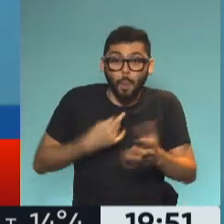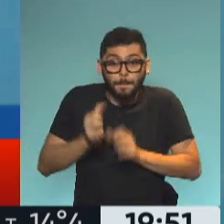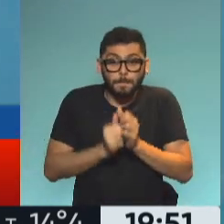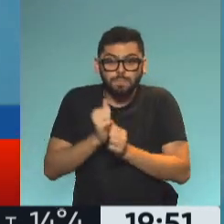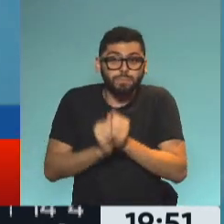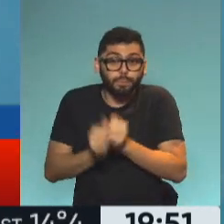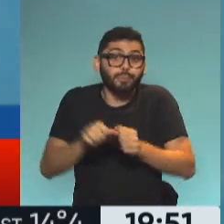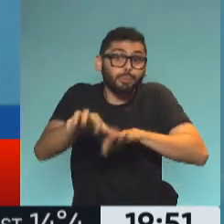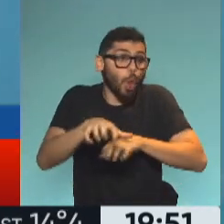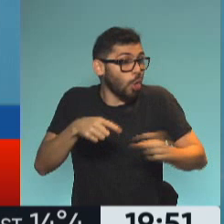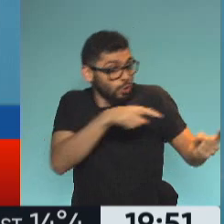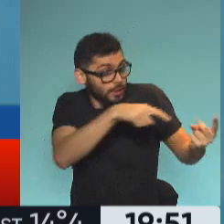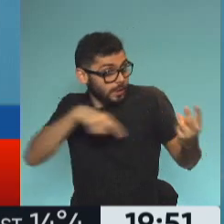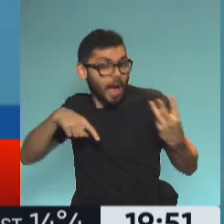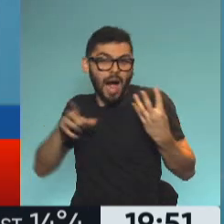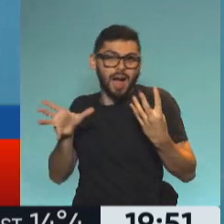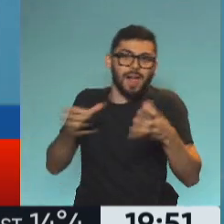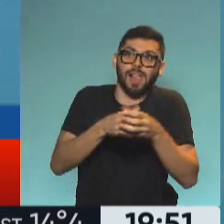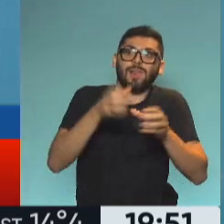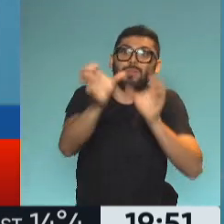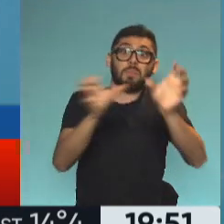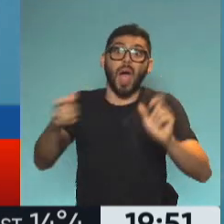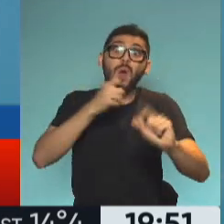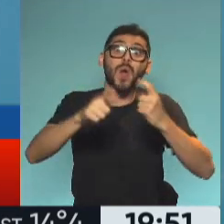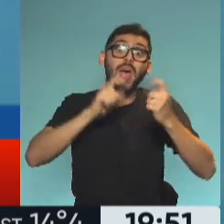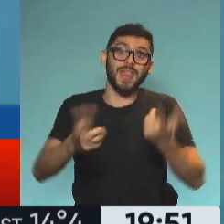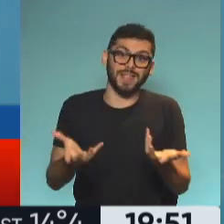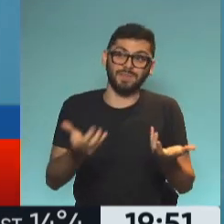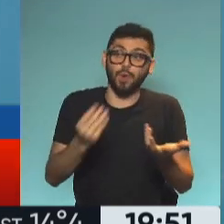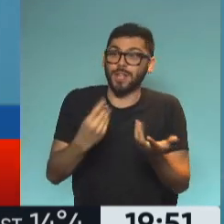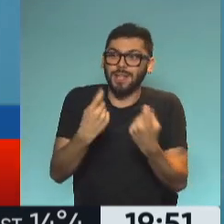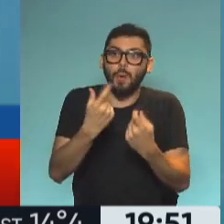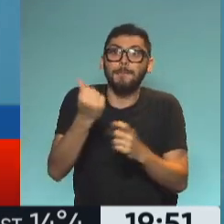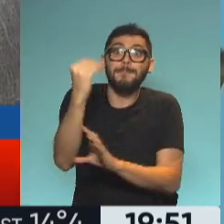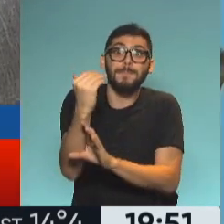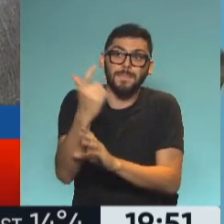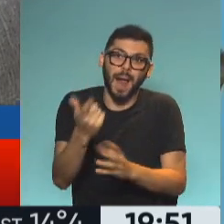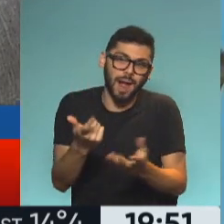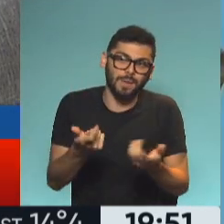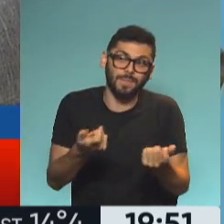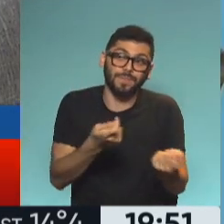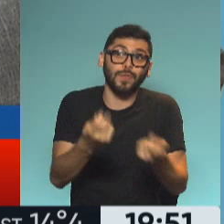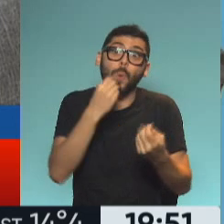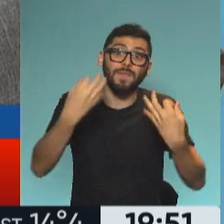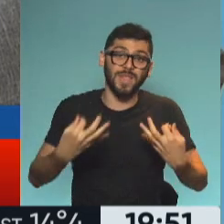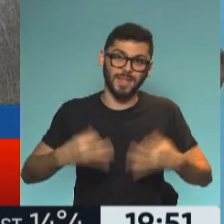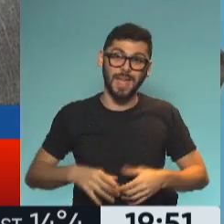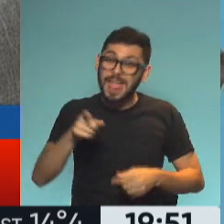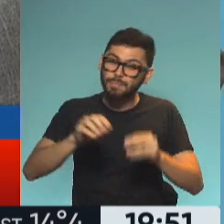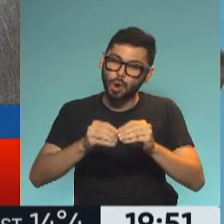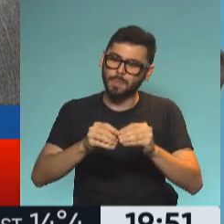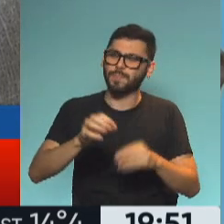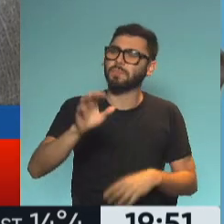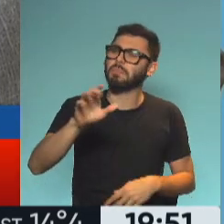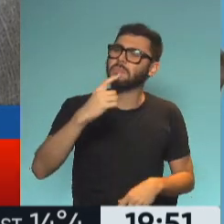un contexto donde el precio de los alimentos verdaderamente es el problema más crítico que tenemos hoy. Ministro, arrancó ayer el último